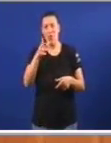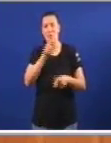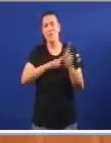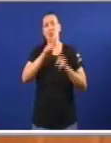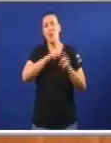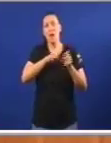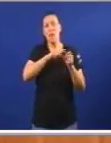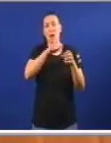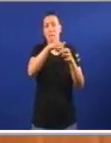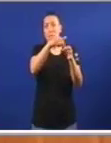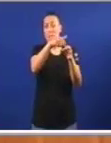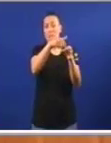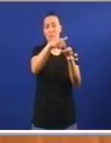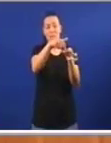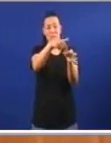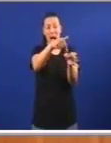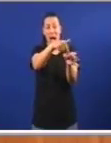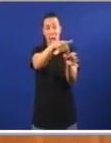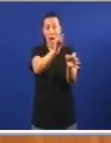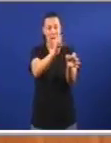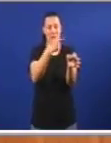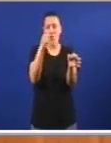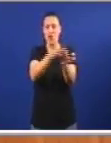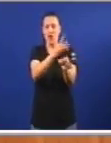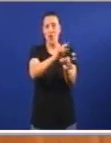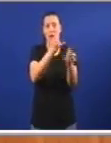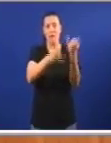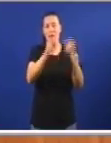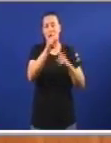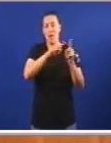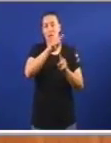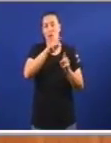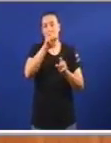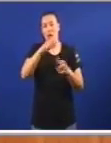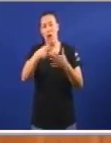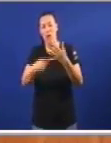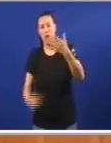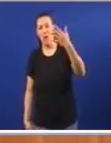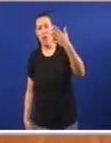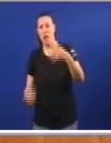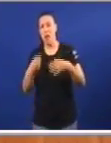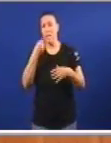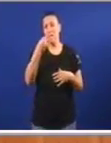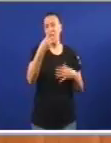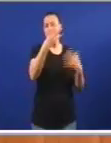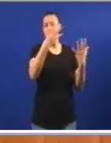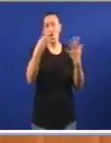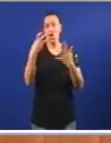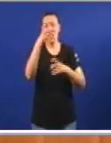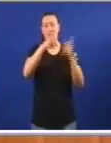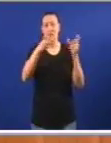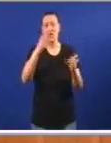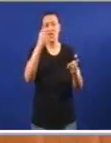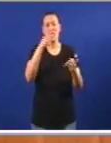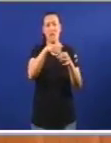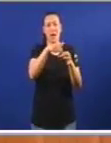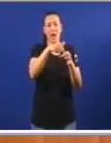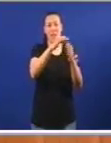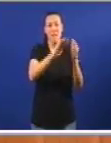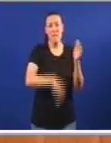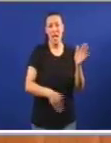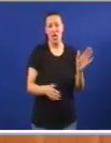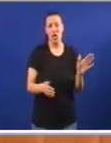porque, evidentemente, como xa temos dito noutras ocasións, con case 1.800 menos profesionais na sanidade pública é